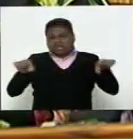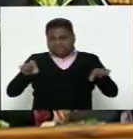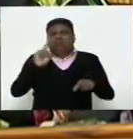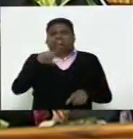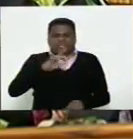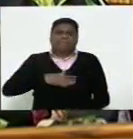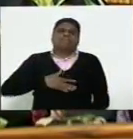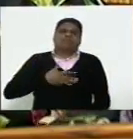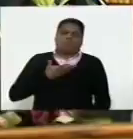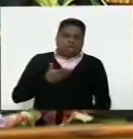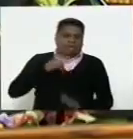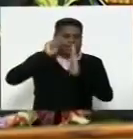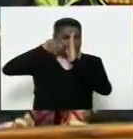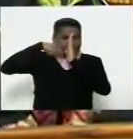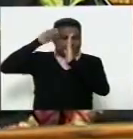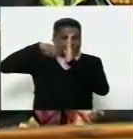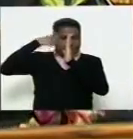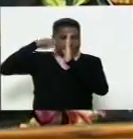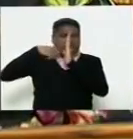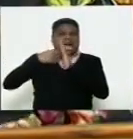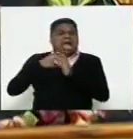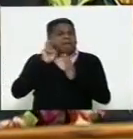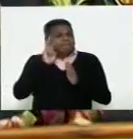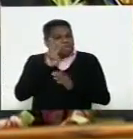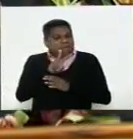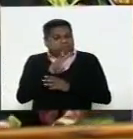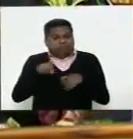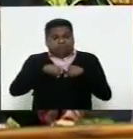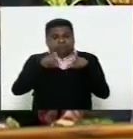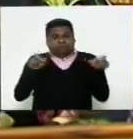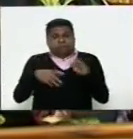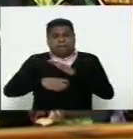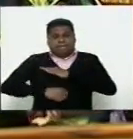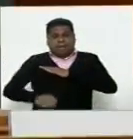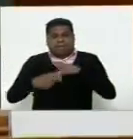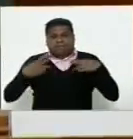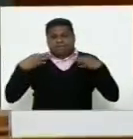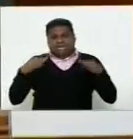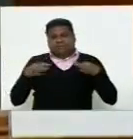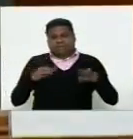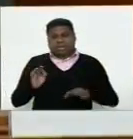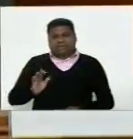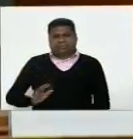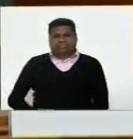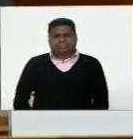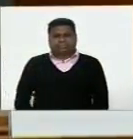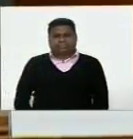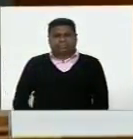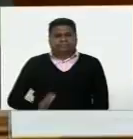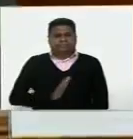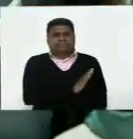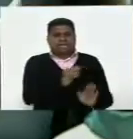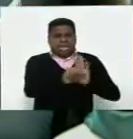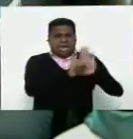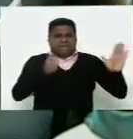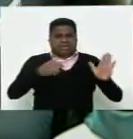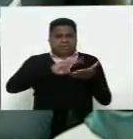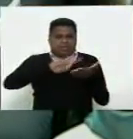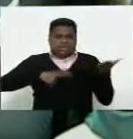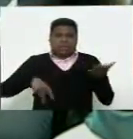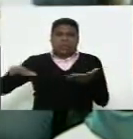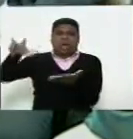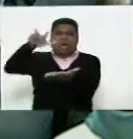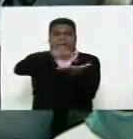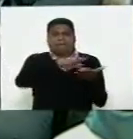dirigidas a promover el parto y nacimiento humanizado. Es todo. En consideración el artículo leído,